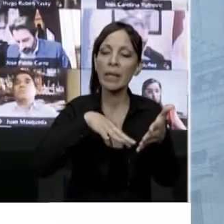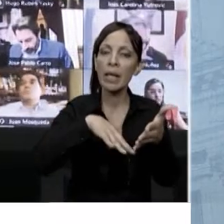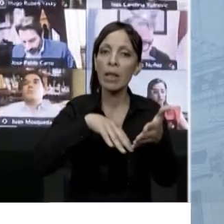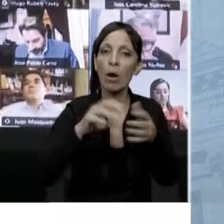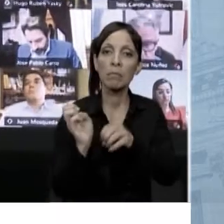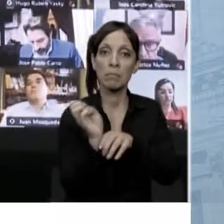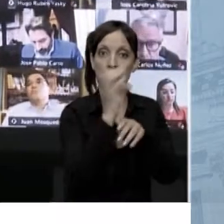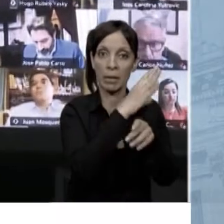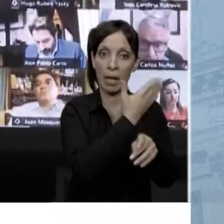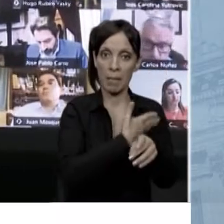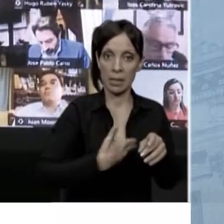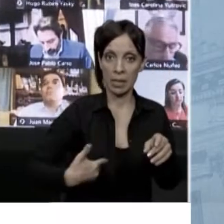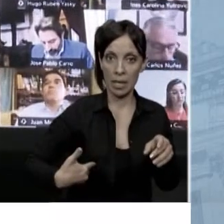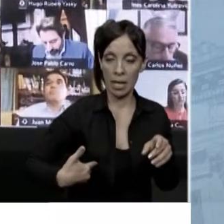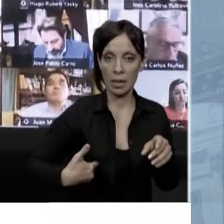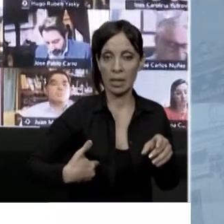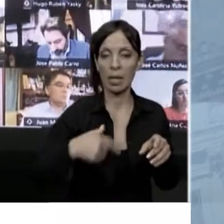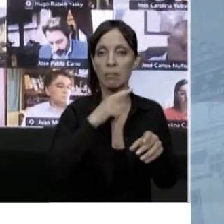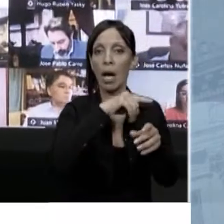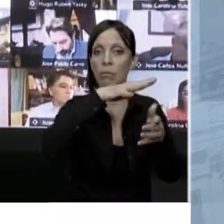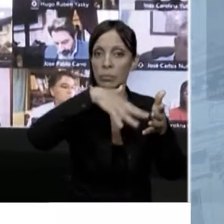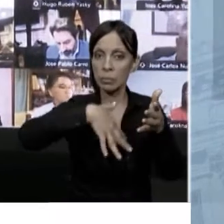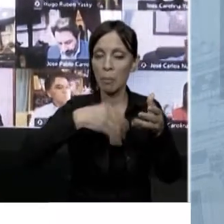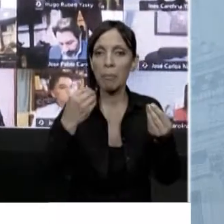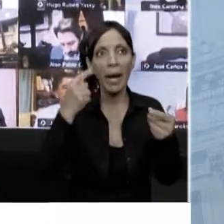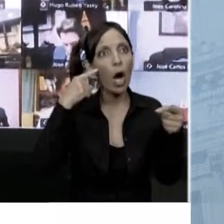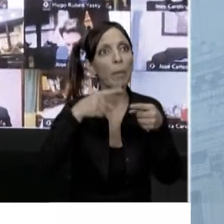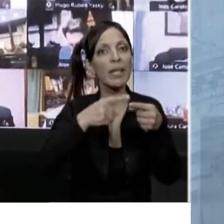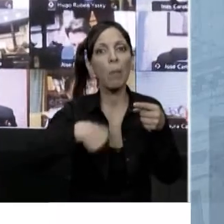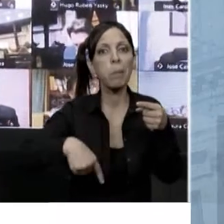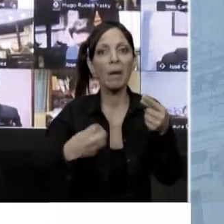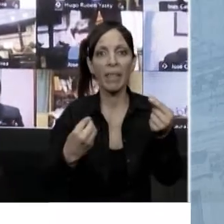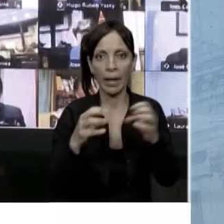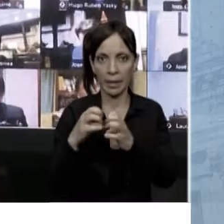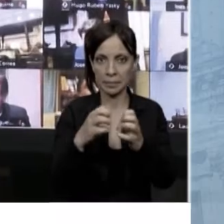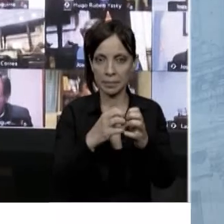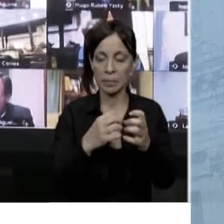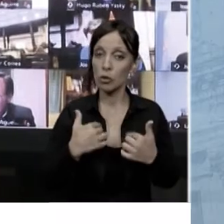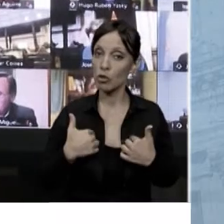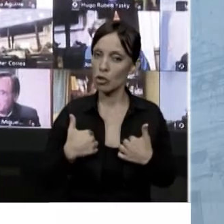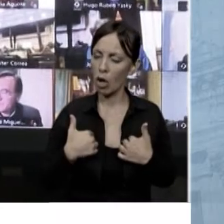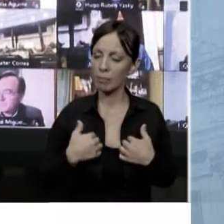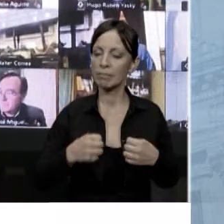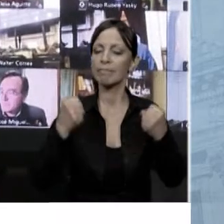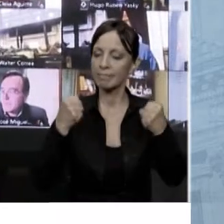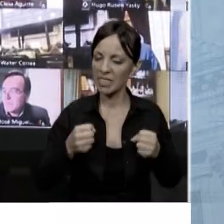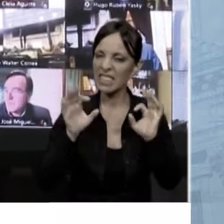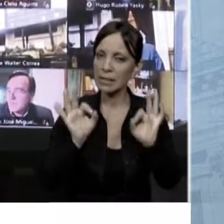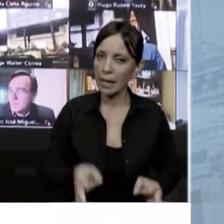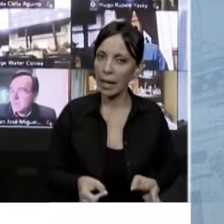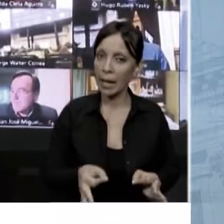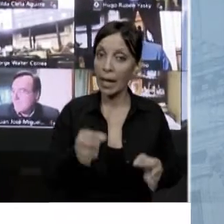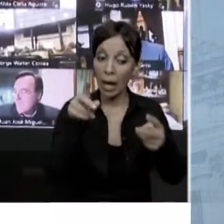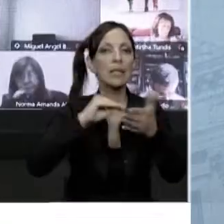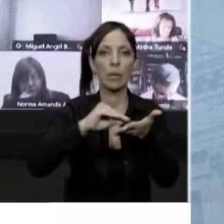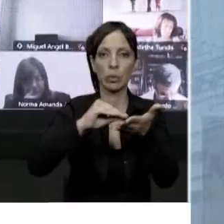al presidente, debiendo expresarse en todos los casos el objeto de la sesión. Tengo la íntima convicción que esa formalidad no